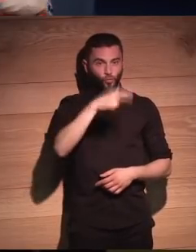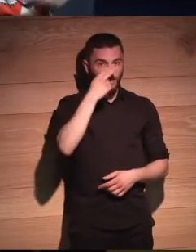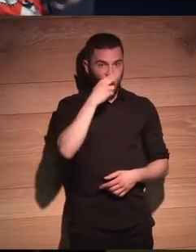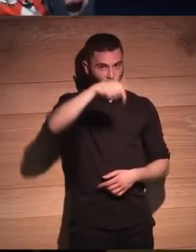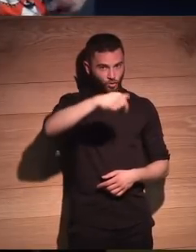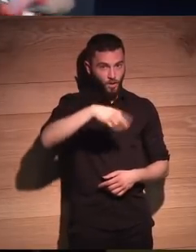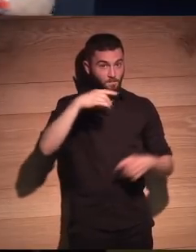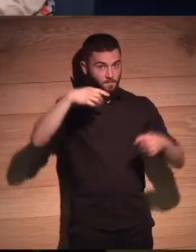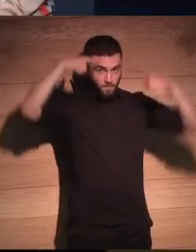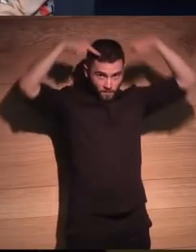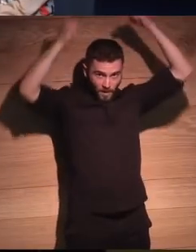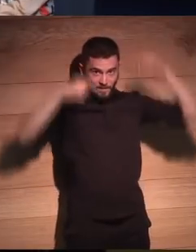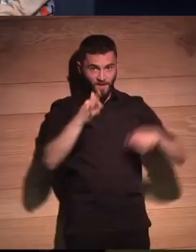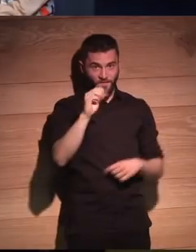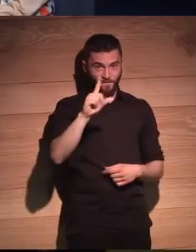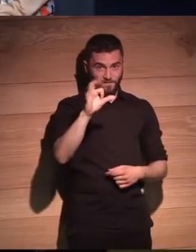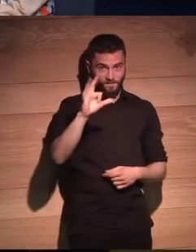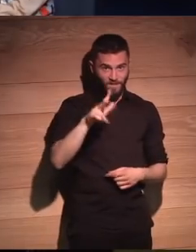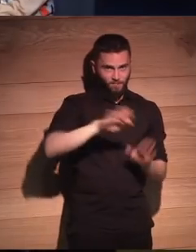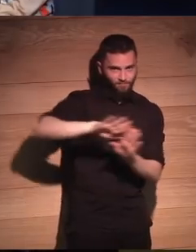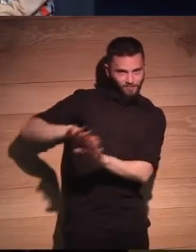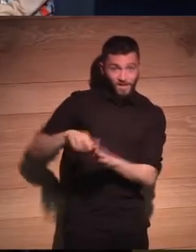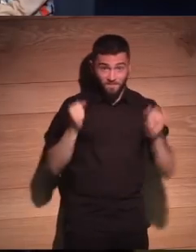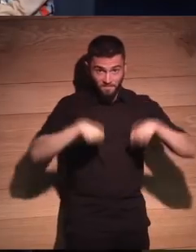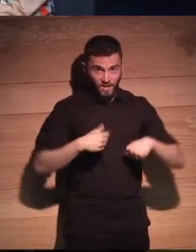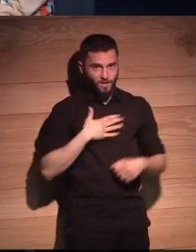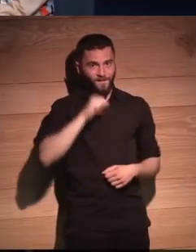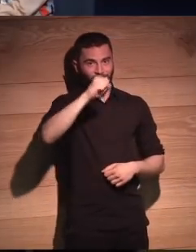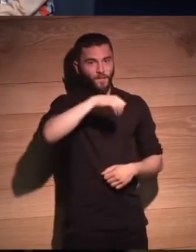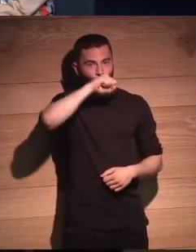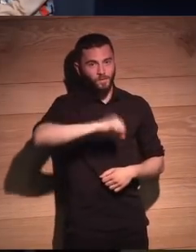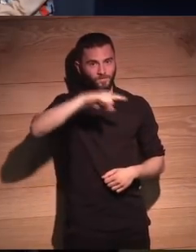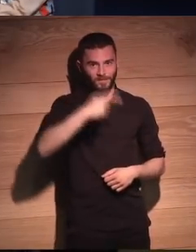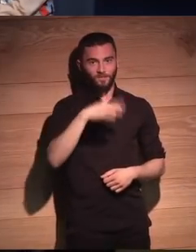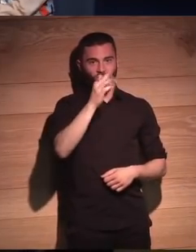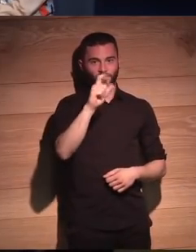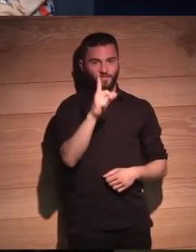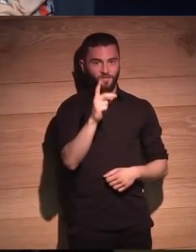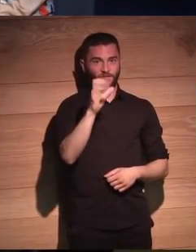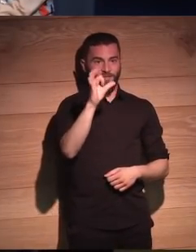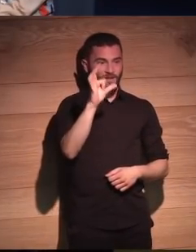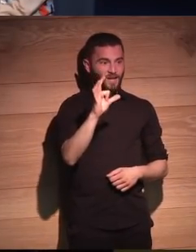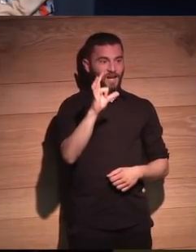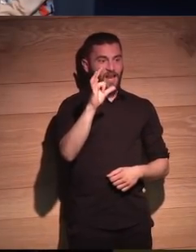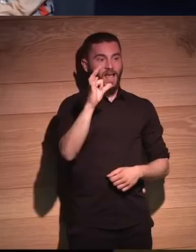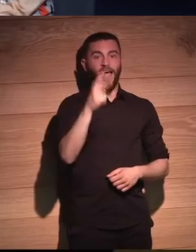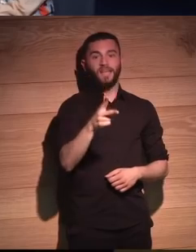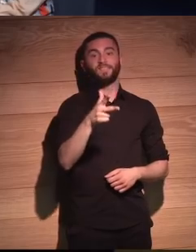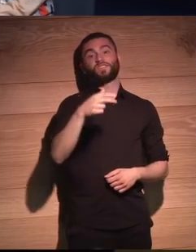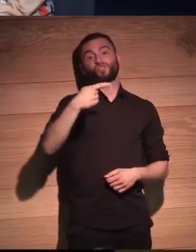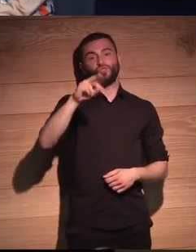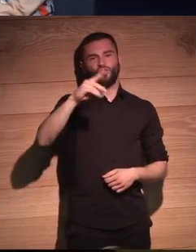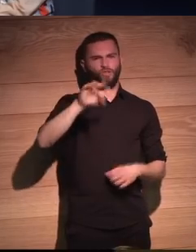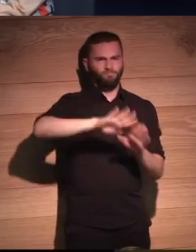interés. Dejamos a un lado a Me han Flash. invitado para hablar de Batman y ya no voy a hablar de mi héroe favorito, que es Flash Gordon, por otra parte. Tú has